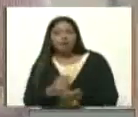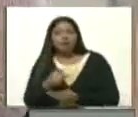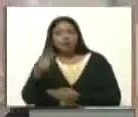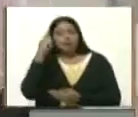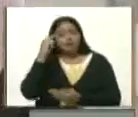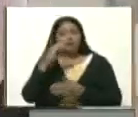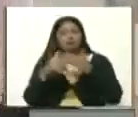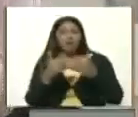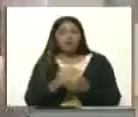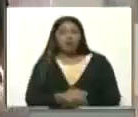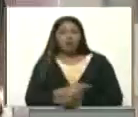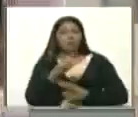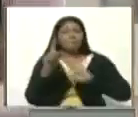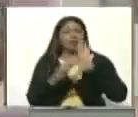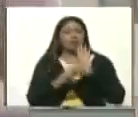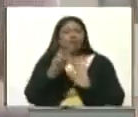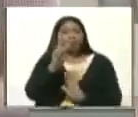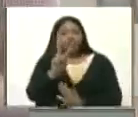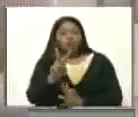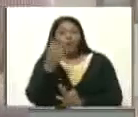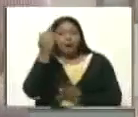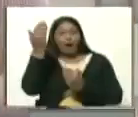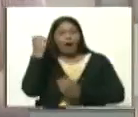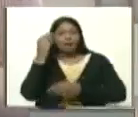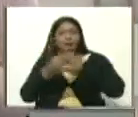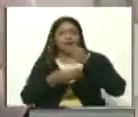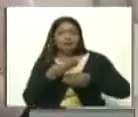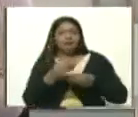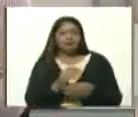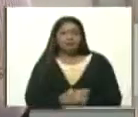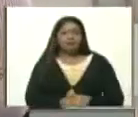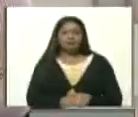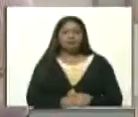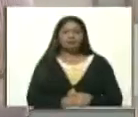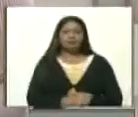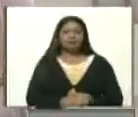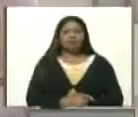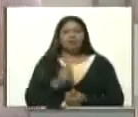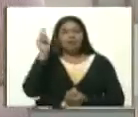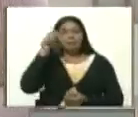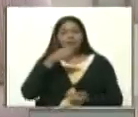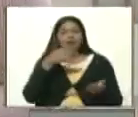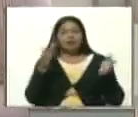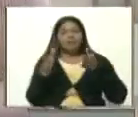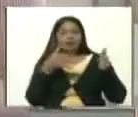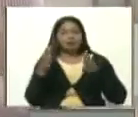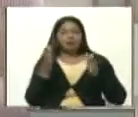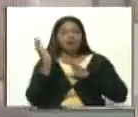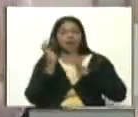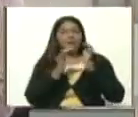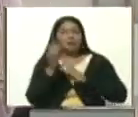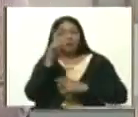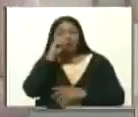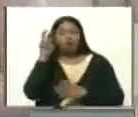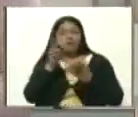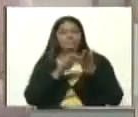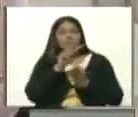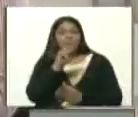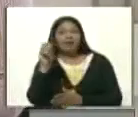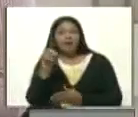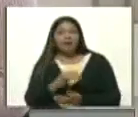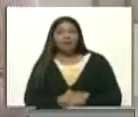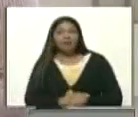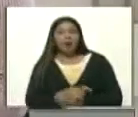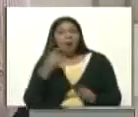fecha y había cumplido ya dos misiones anteriores. Para el mes de marzo y abril del año 2020 había cumplido con éxito